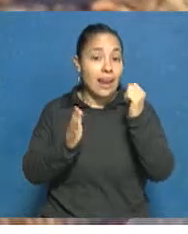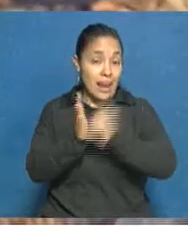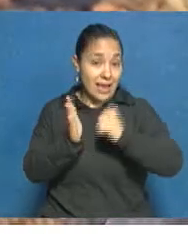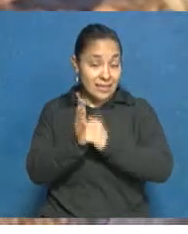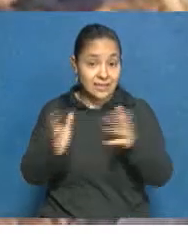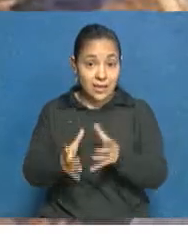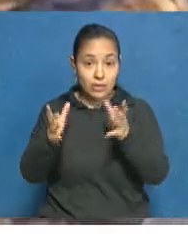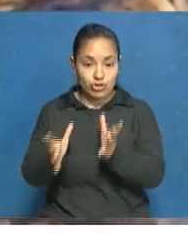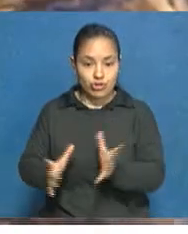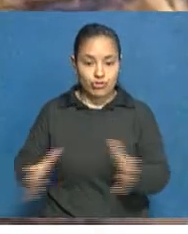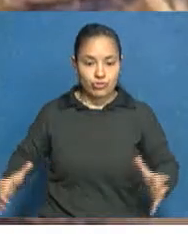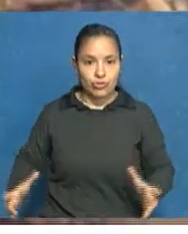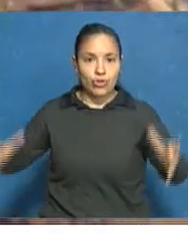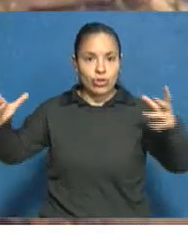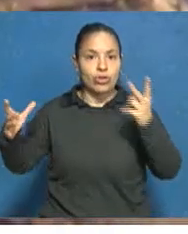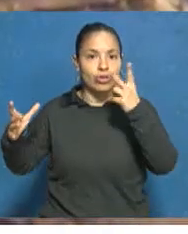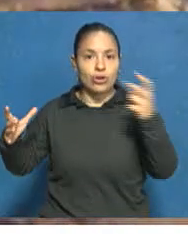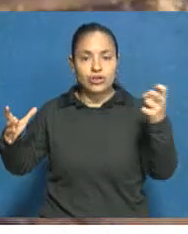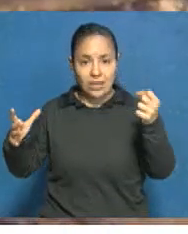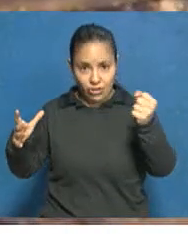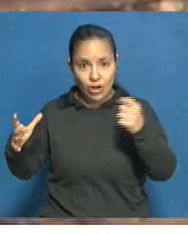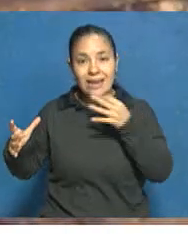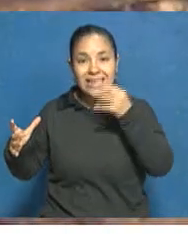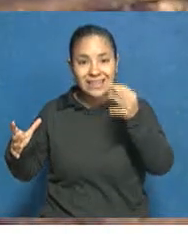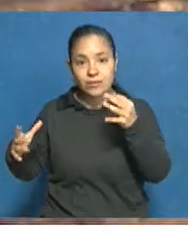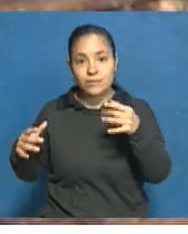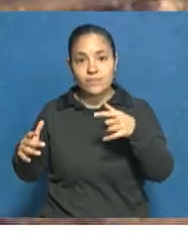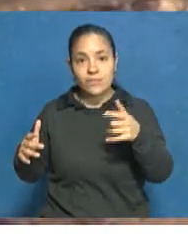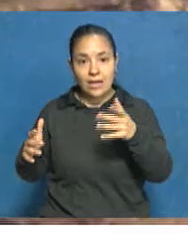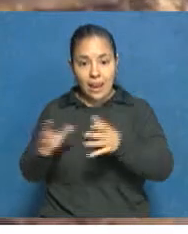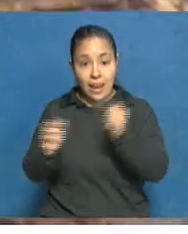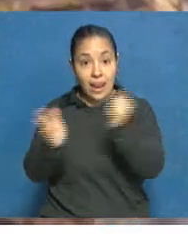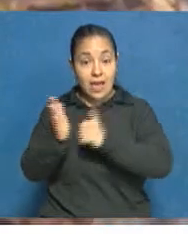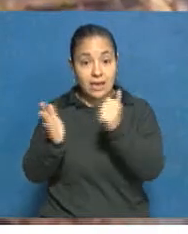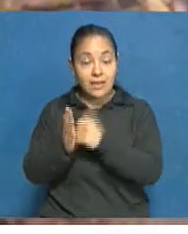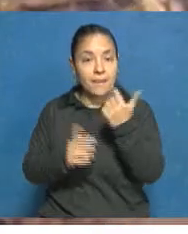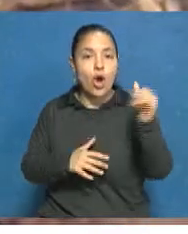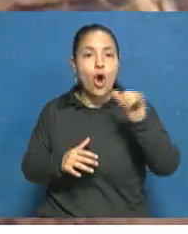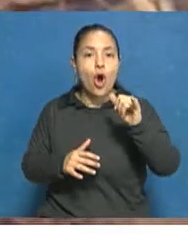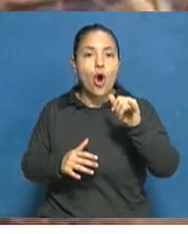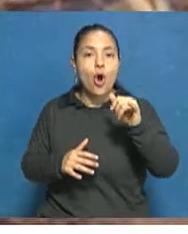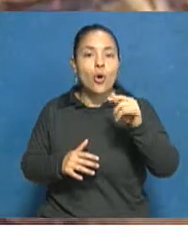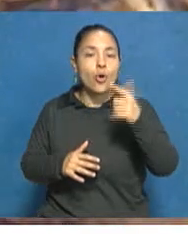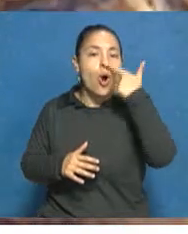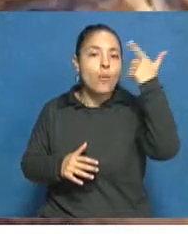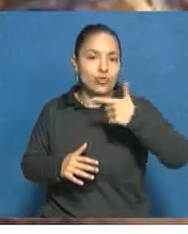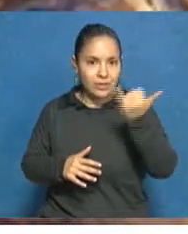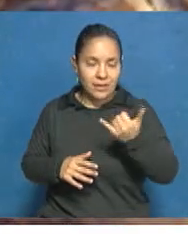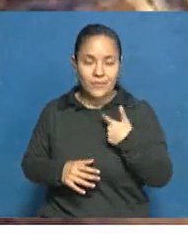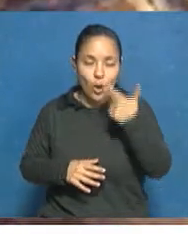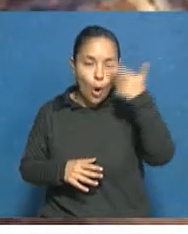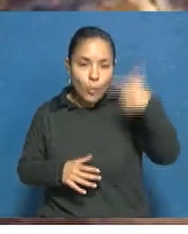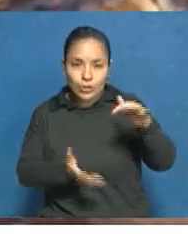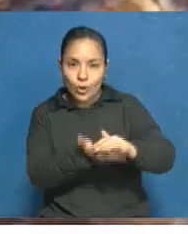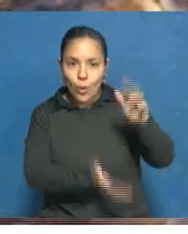200 litros así que tenemos leña y tenemos combustible pero el combustible tratamos de cuidar mucho porque después